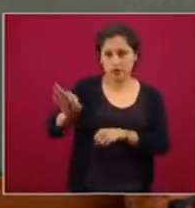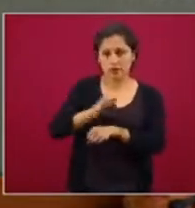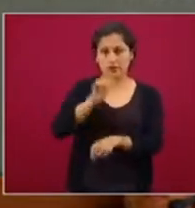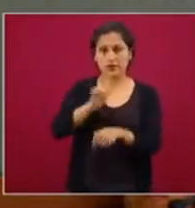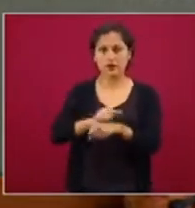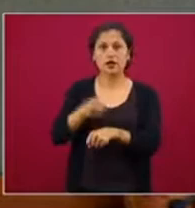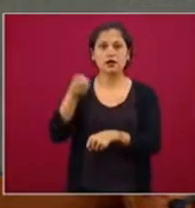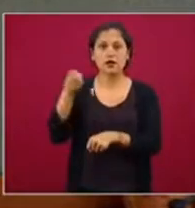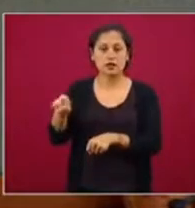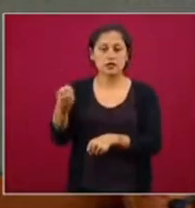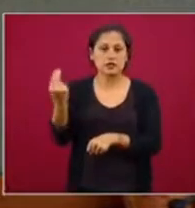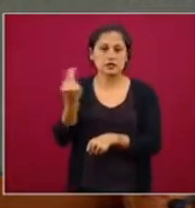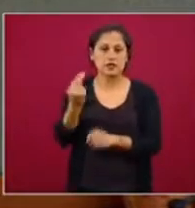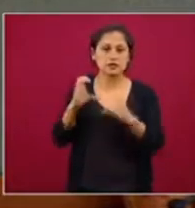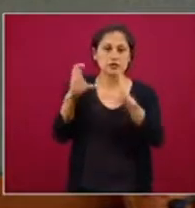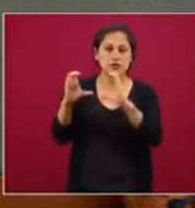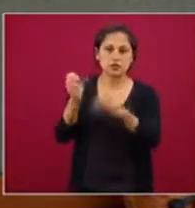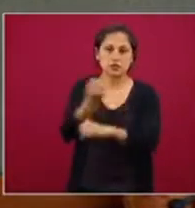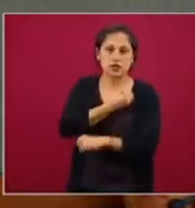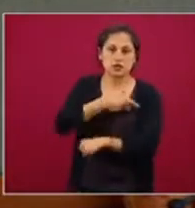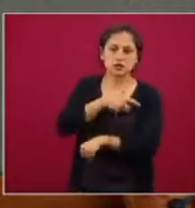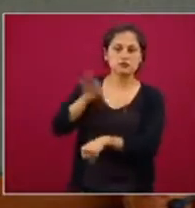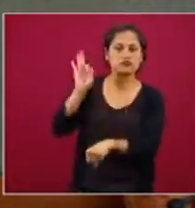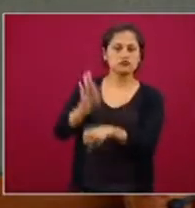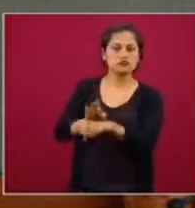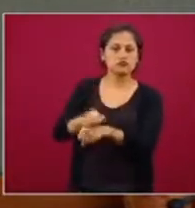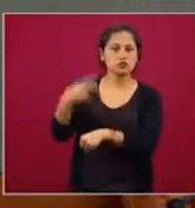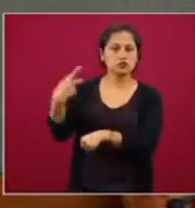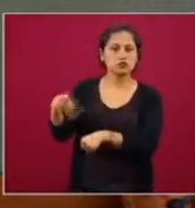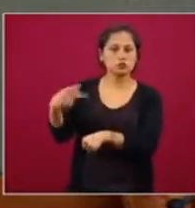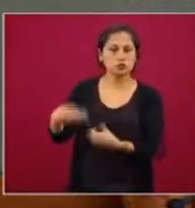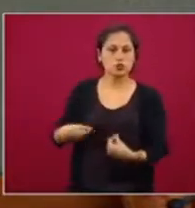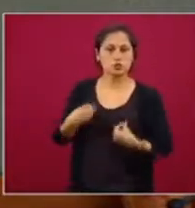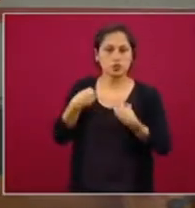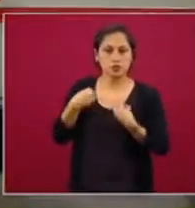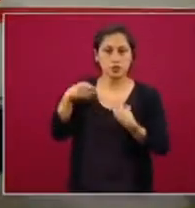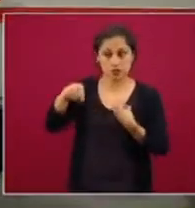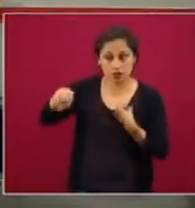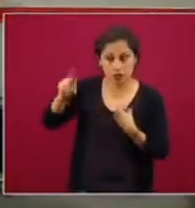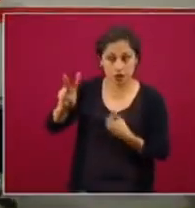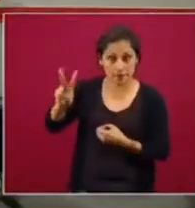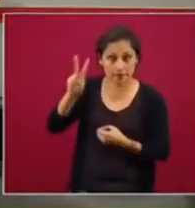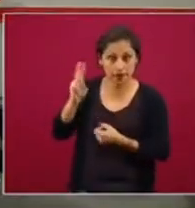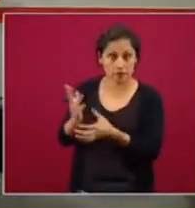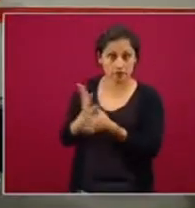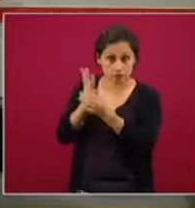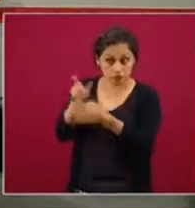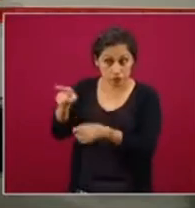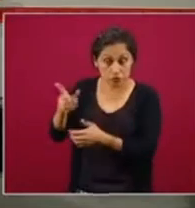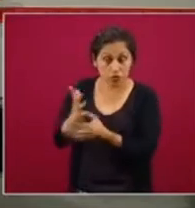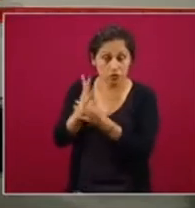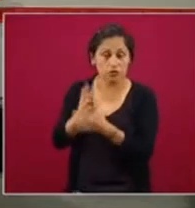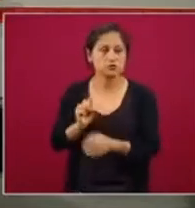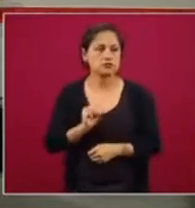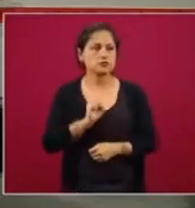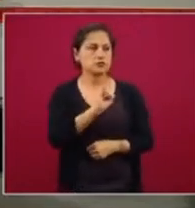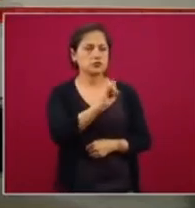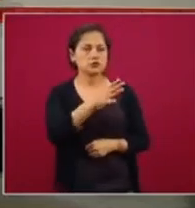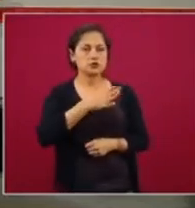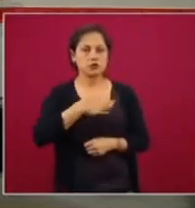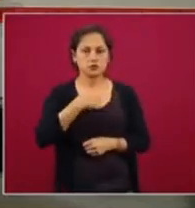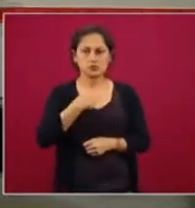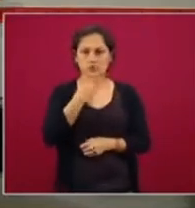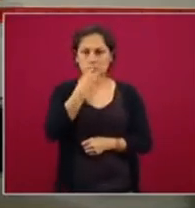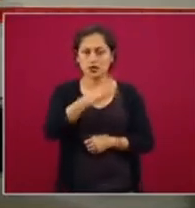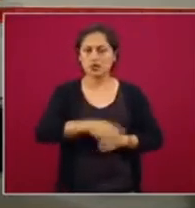país conservar su salud y proteger su integridad. Estas son sus palabras del viernes. Es correcto, esas fueron mis palabras. Lo que